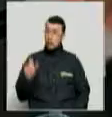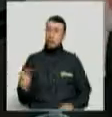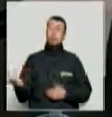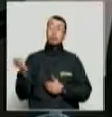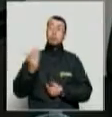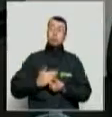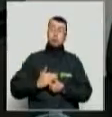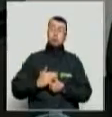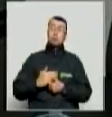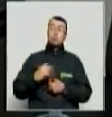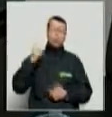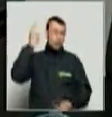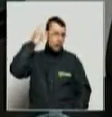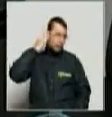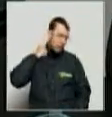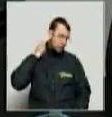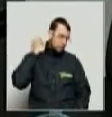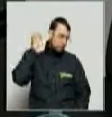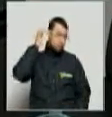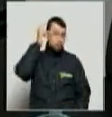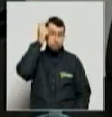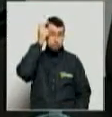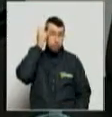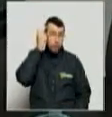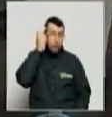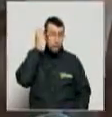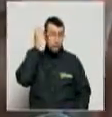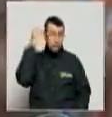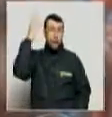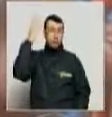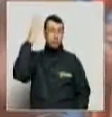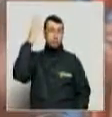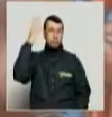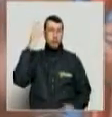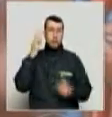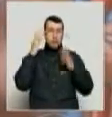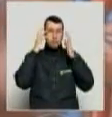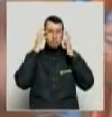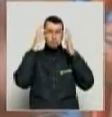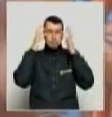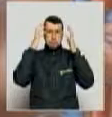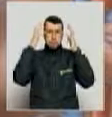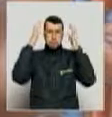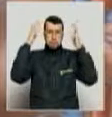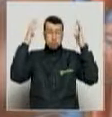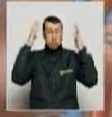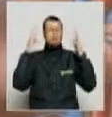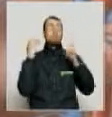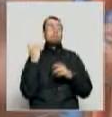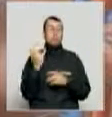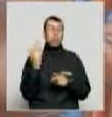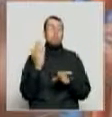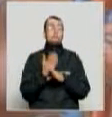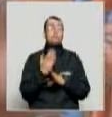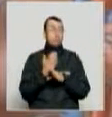cerebral, porque cuando se revienta el vaso acá, aumenta la presión sanguínea en esa parte del